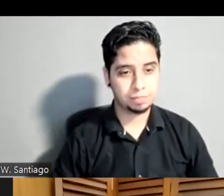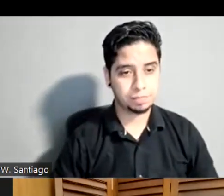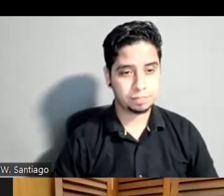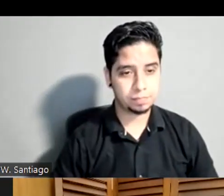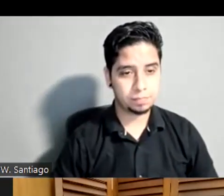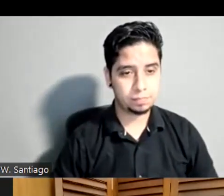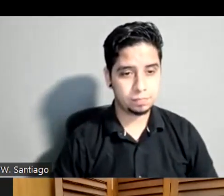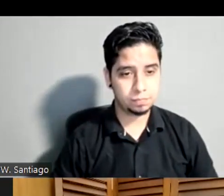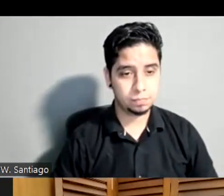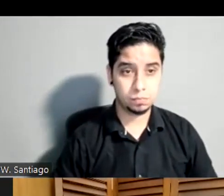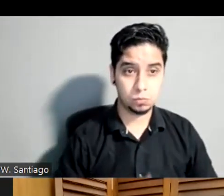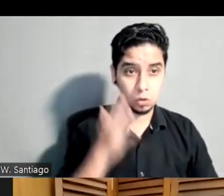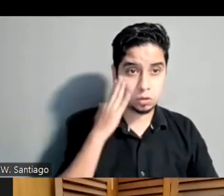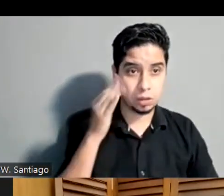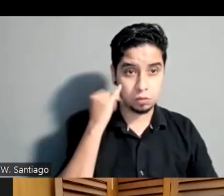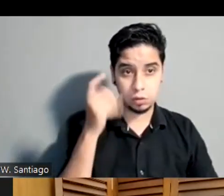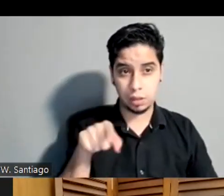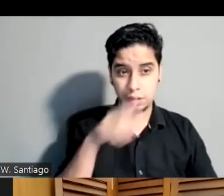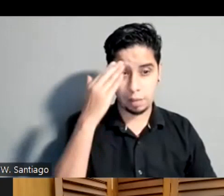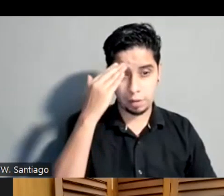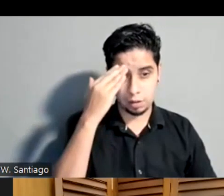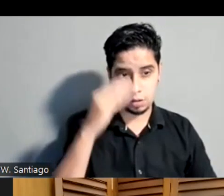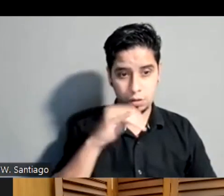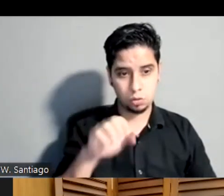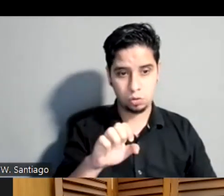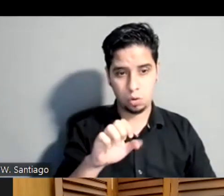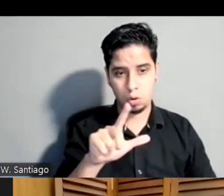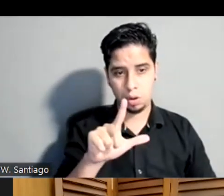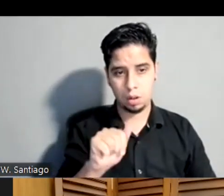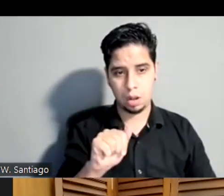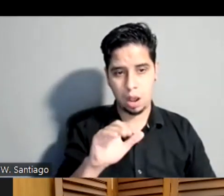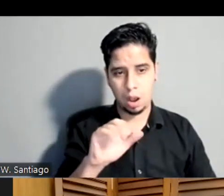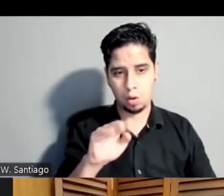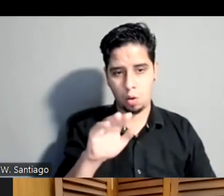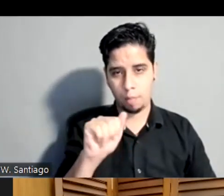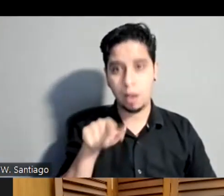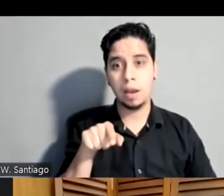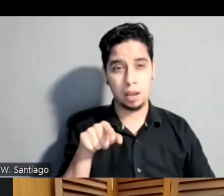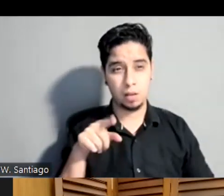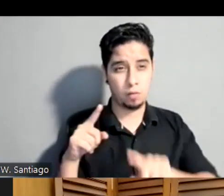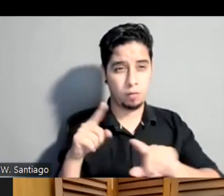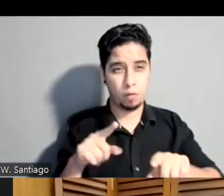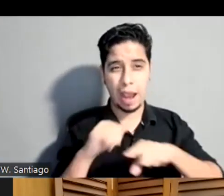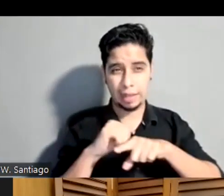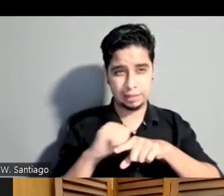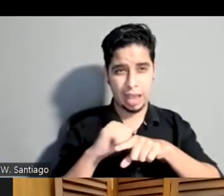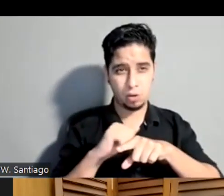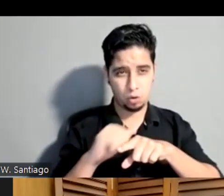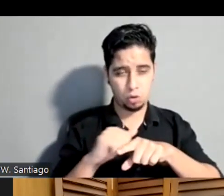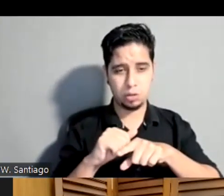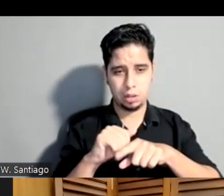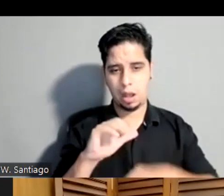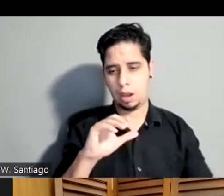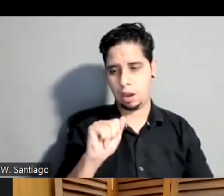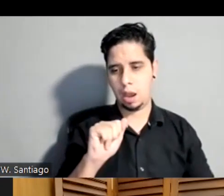y no sé si ustedes saben que Yoglacomba estuvo en uno de los, ¿sabes? Estuvo parte de los ensayos de La Carreta. Sí.